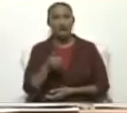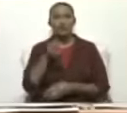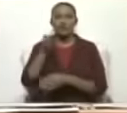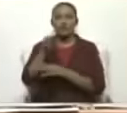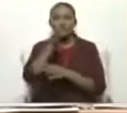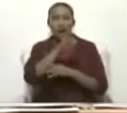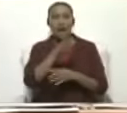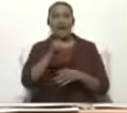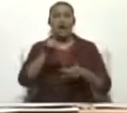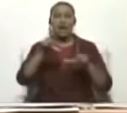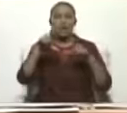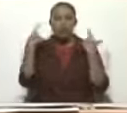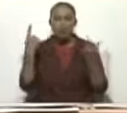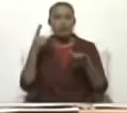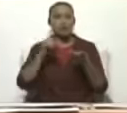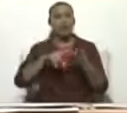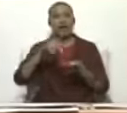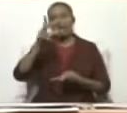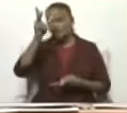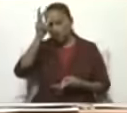Lara, estuvimos en Zulia,